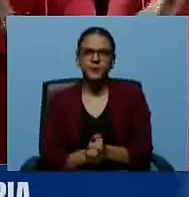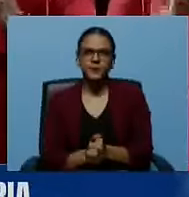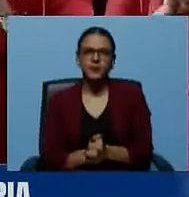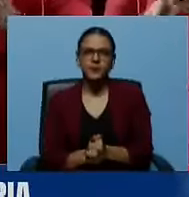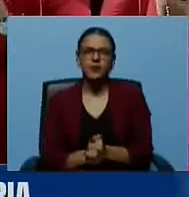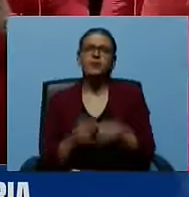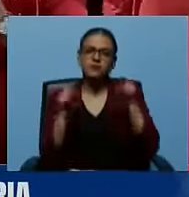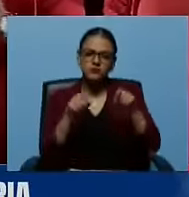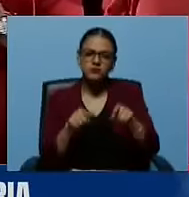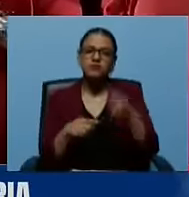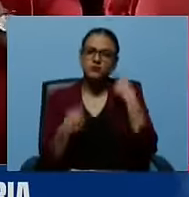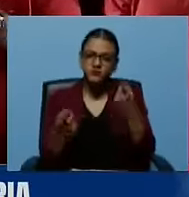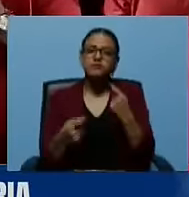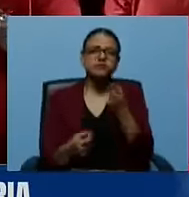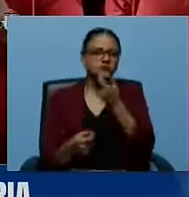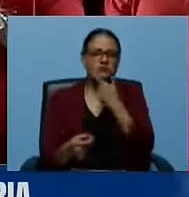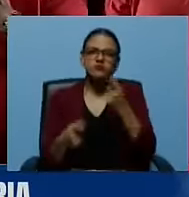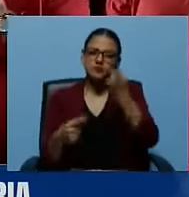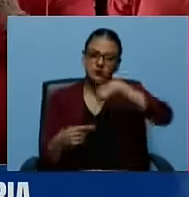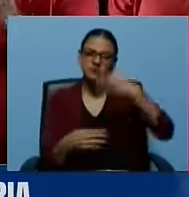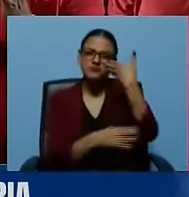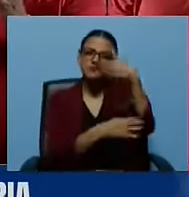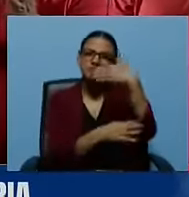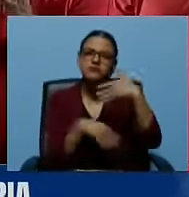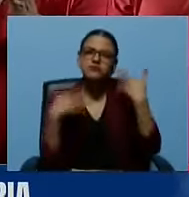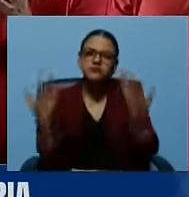Ahí está hermosa nuestra bandera